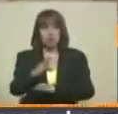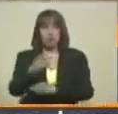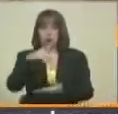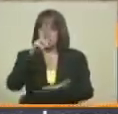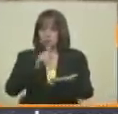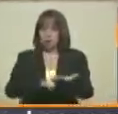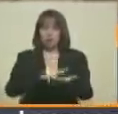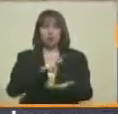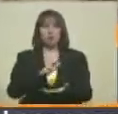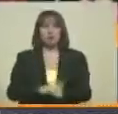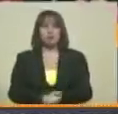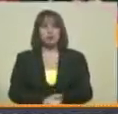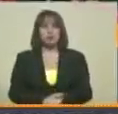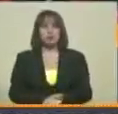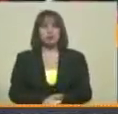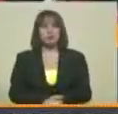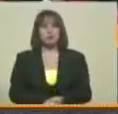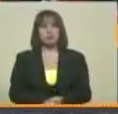acuerdo, aprobado.